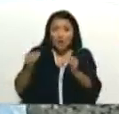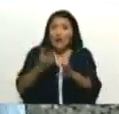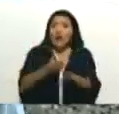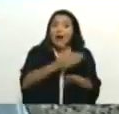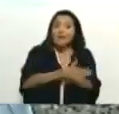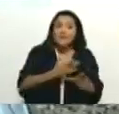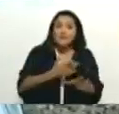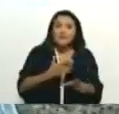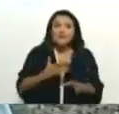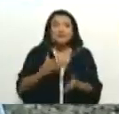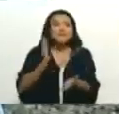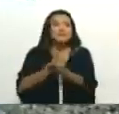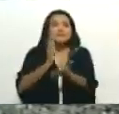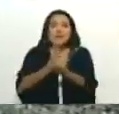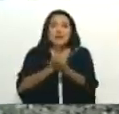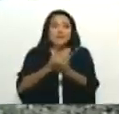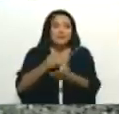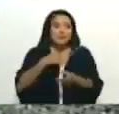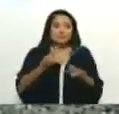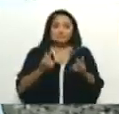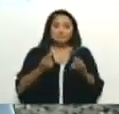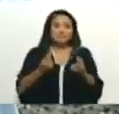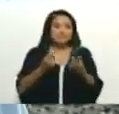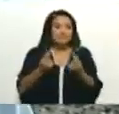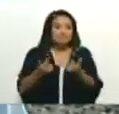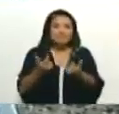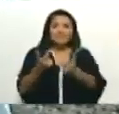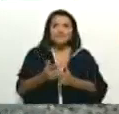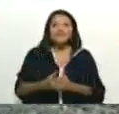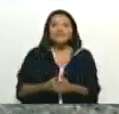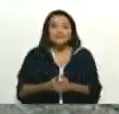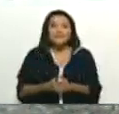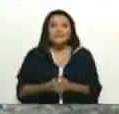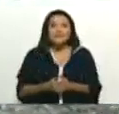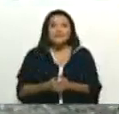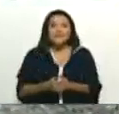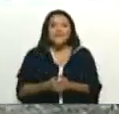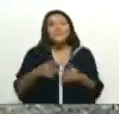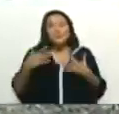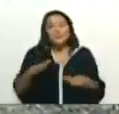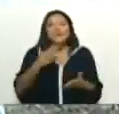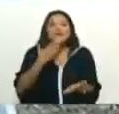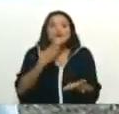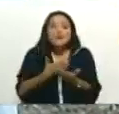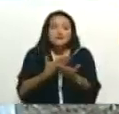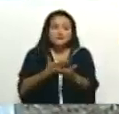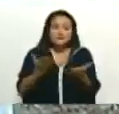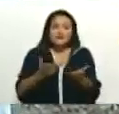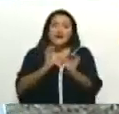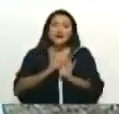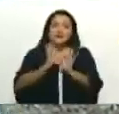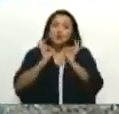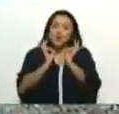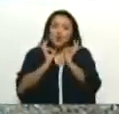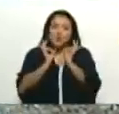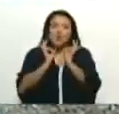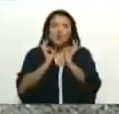una constante de disciplina que el profesor nos tenía a todas y a todos, cosas que le agradecemos infinitamente, le vamos a agradecer toda la